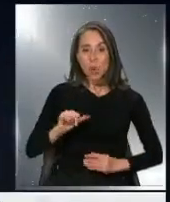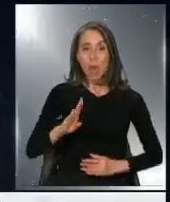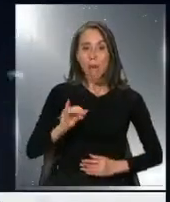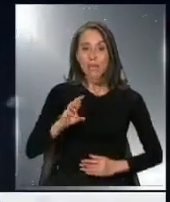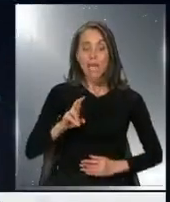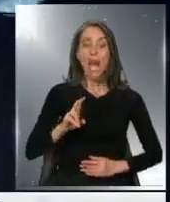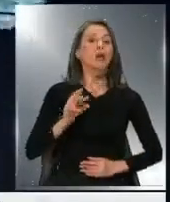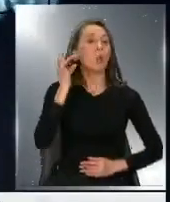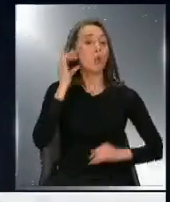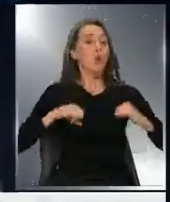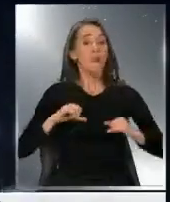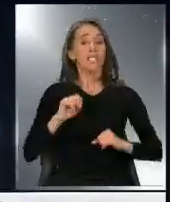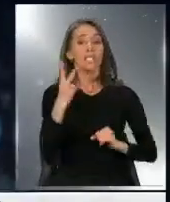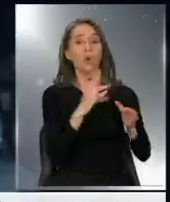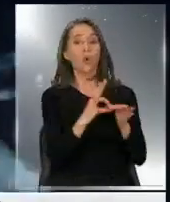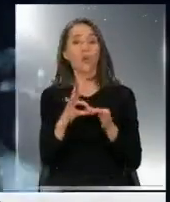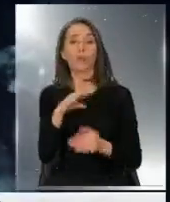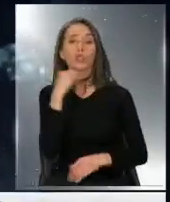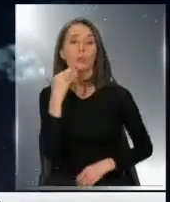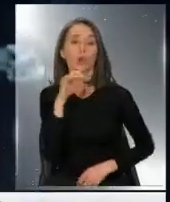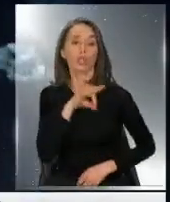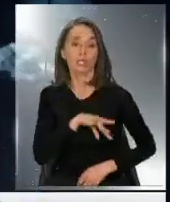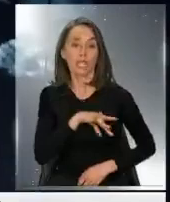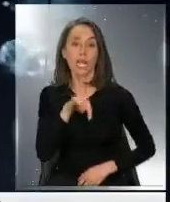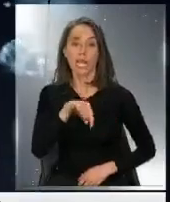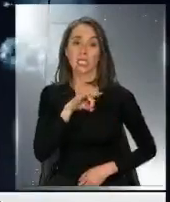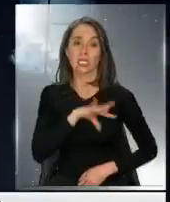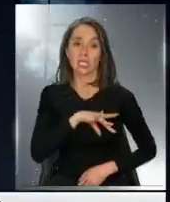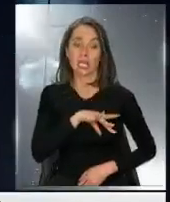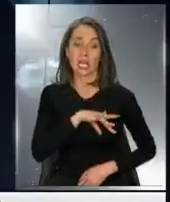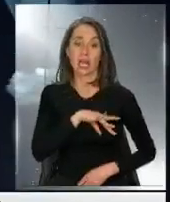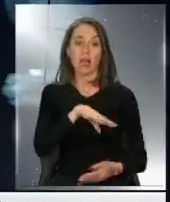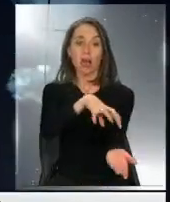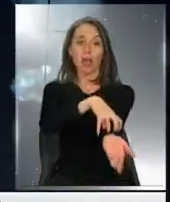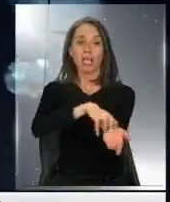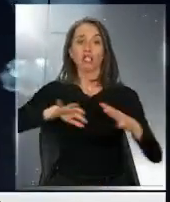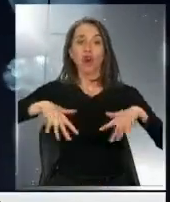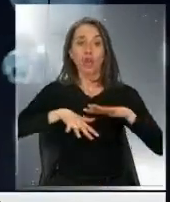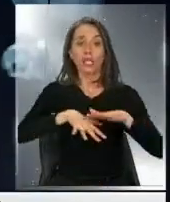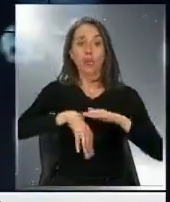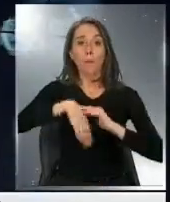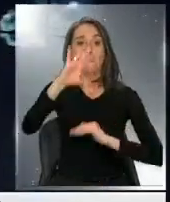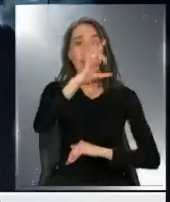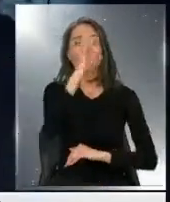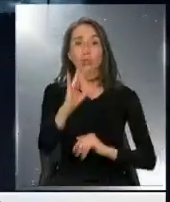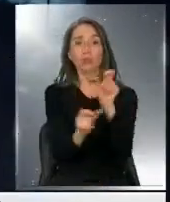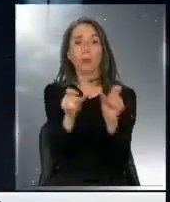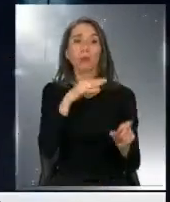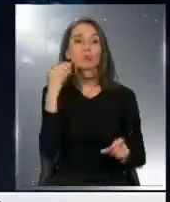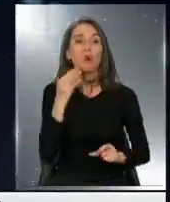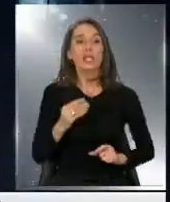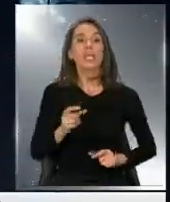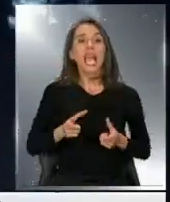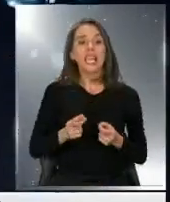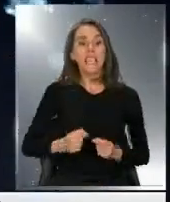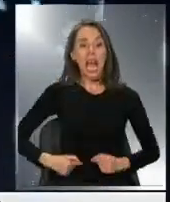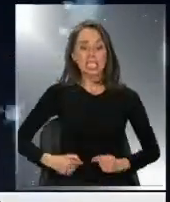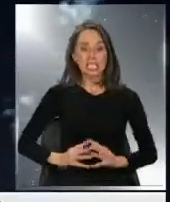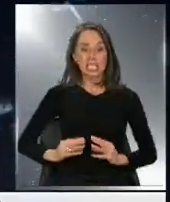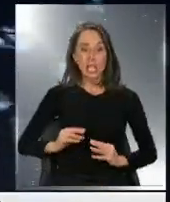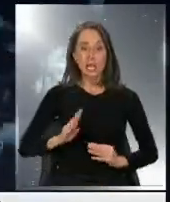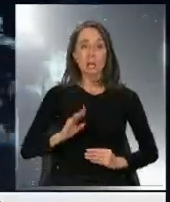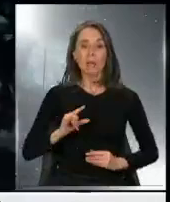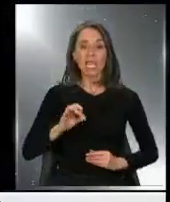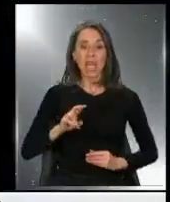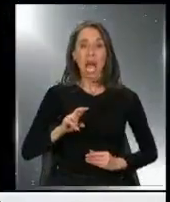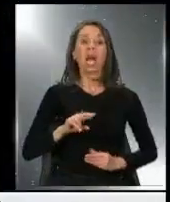de muerte de mujeres jóvenes en Chile. Y aquí en nuestro país, en la región de Los Ríos, tenemos las tasas más altas de este tipo de cáncer, no en la región,